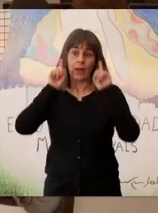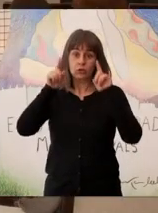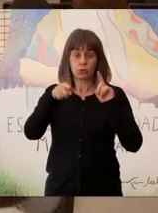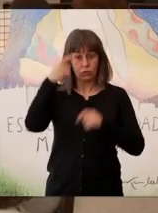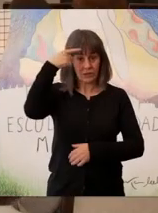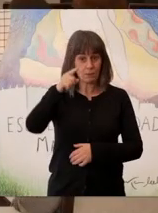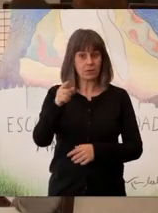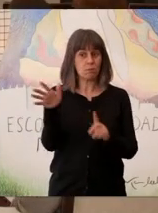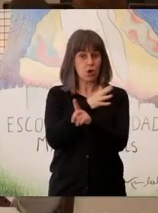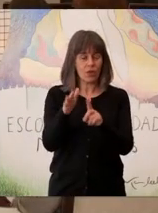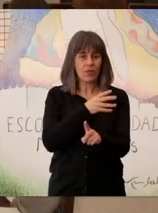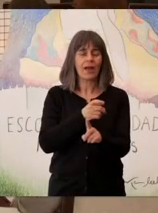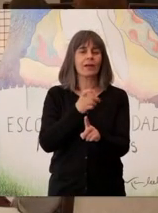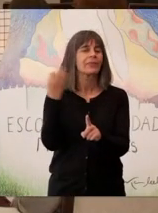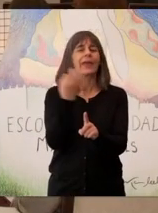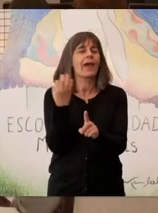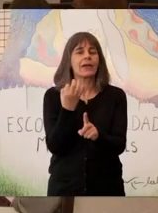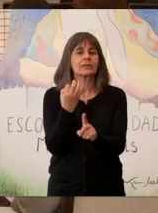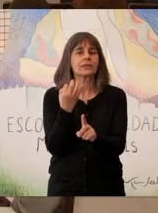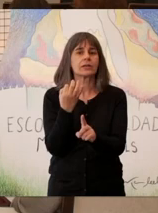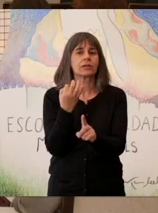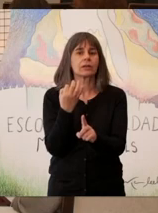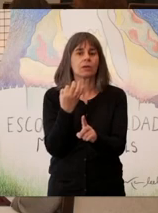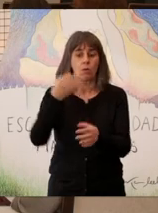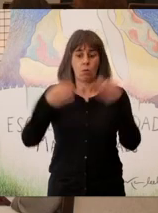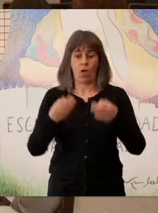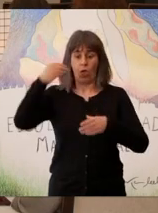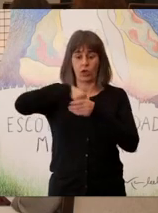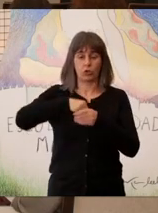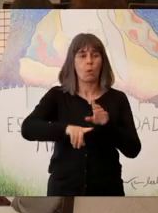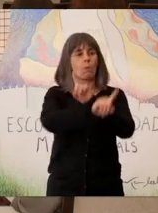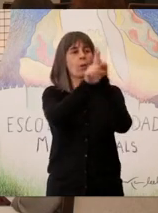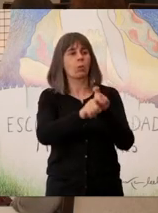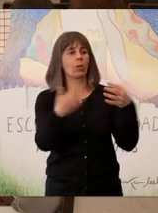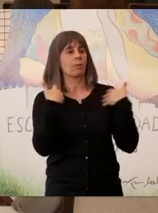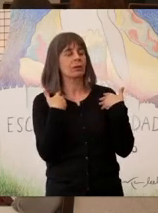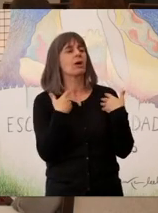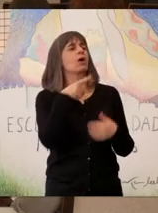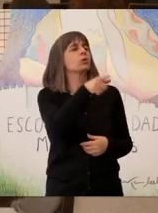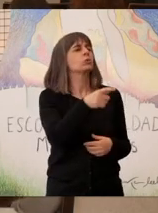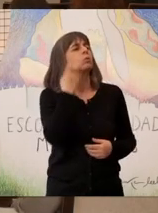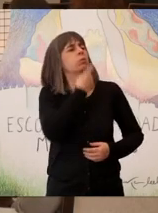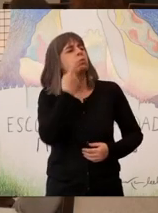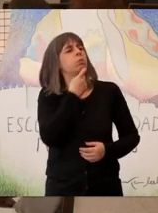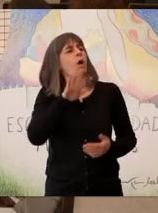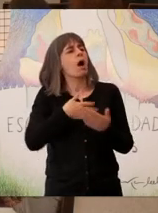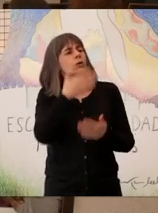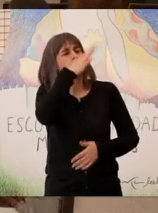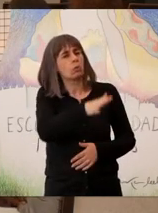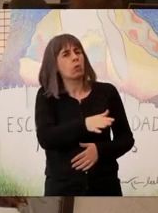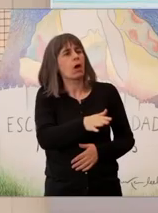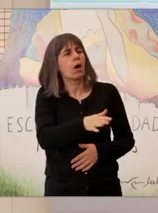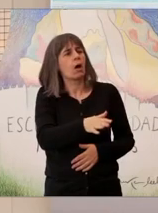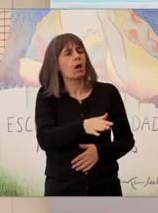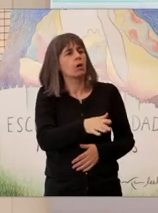violencia, no admitirás una pregunta en un juzgado donde a la víctima le estás diciendo que, bueno, ¿cómo es posible que después de todo esto, que siga